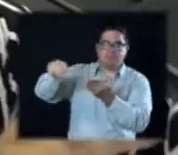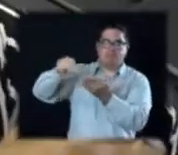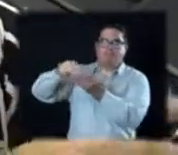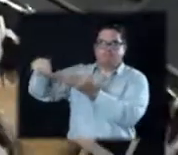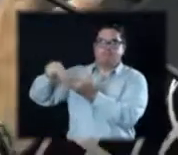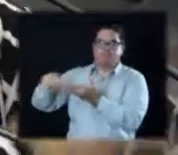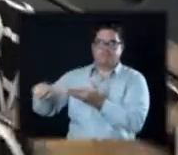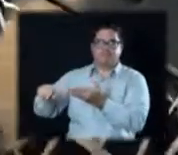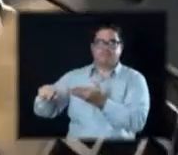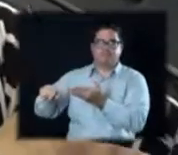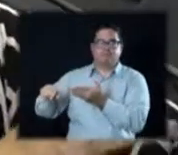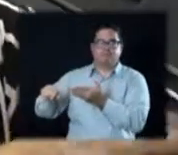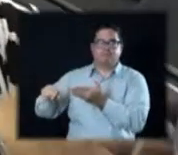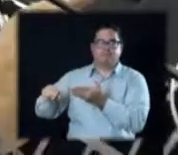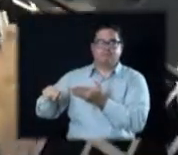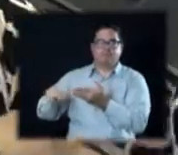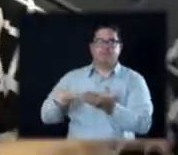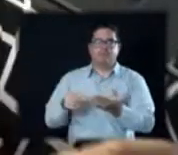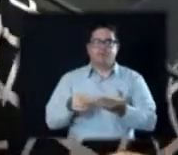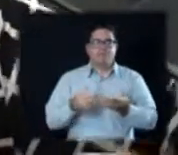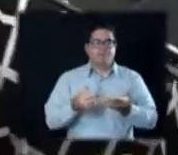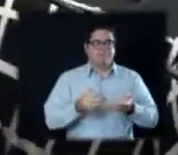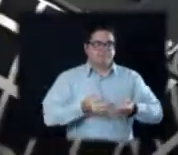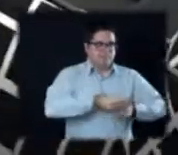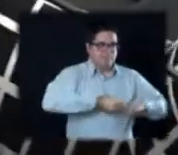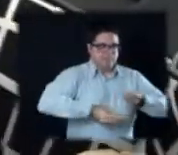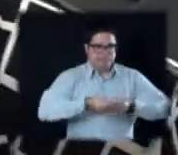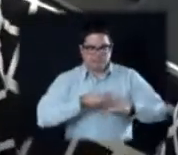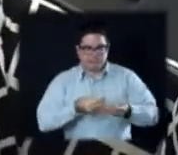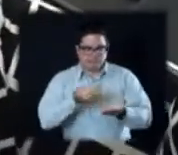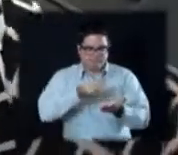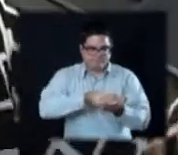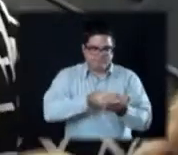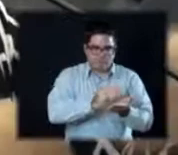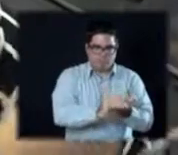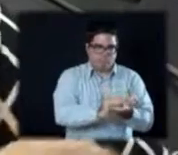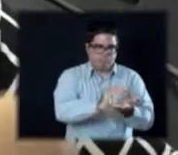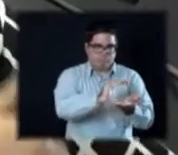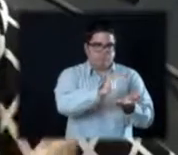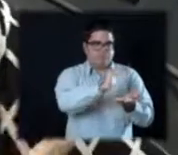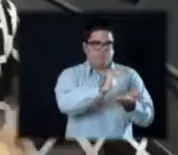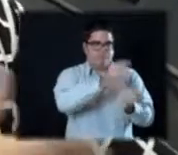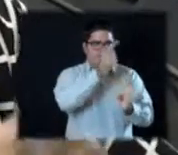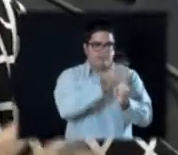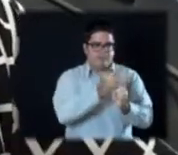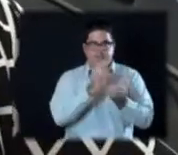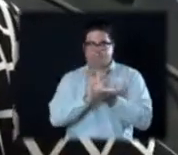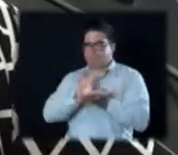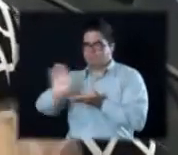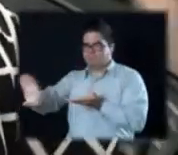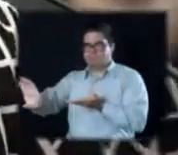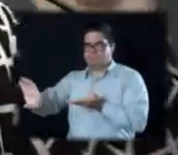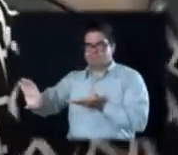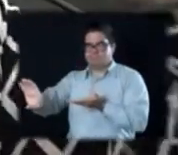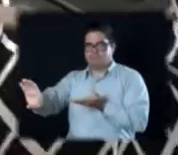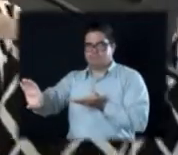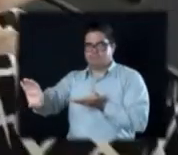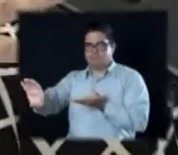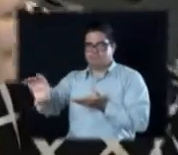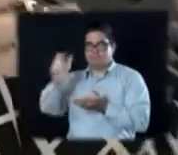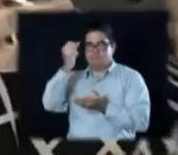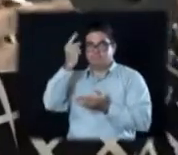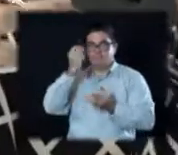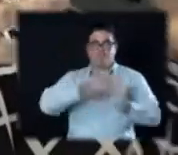Entonces empiezan a mover las cuentas hasta que encuentran la cantidad total para pagar a los transportistas. Así que